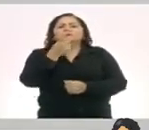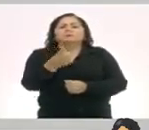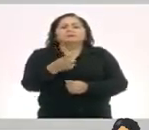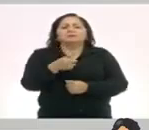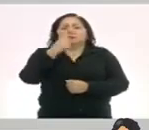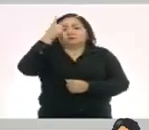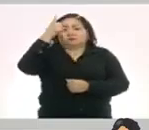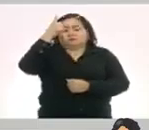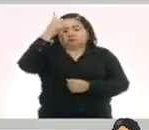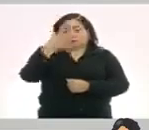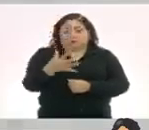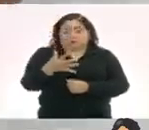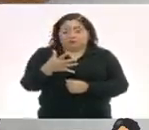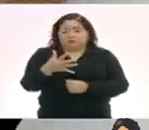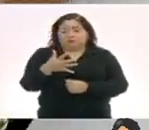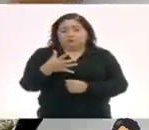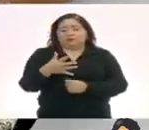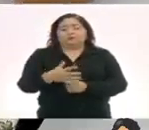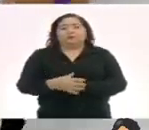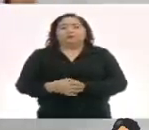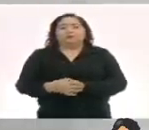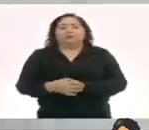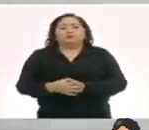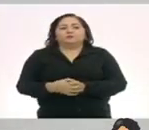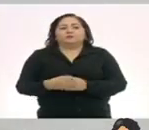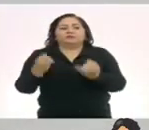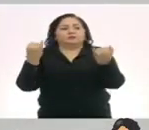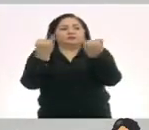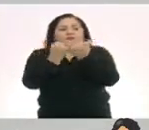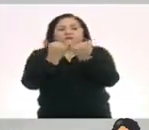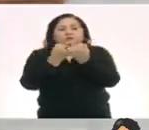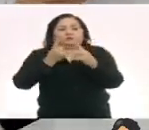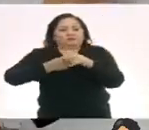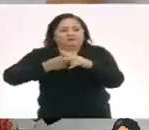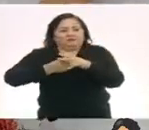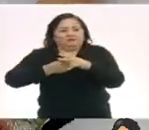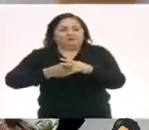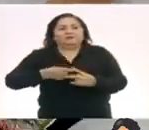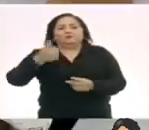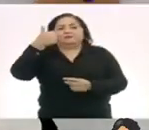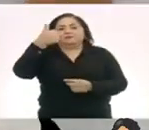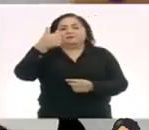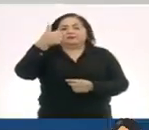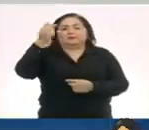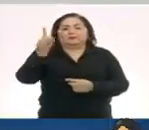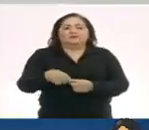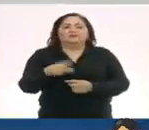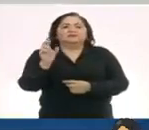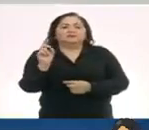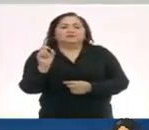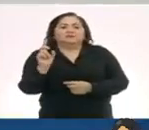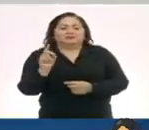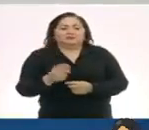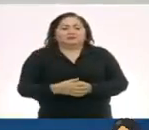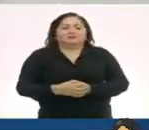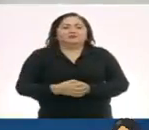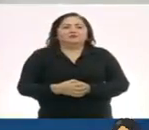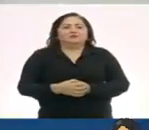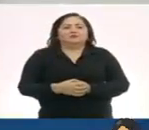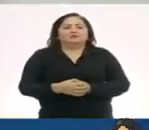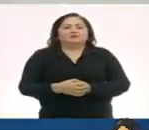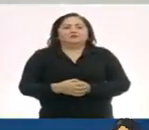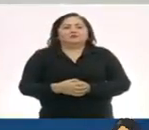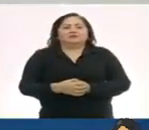que 1/5 es equivalente a 6/30.